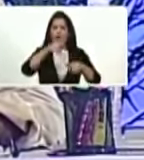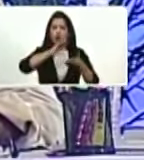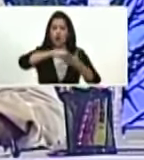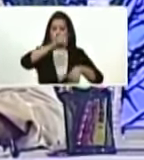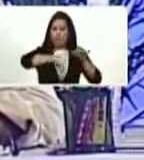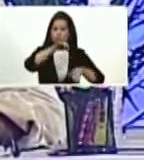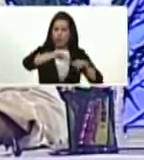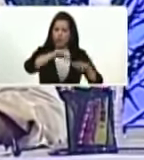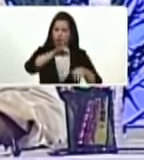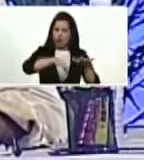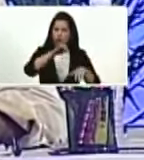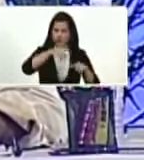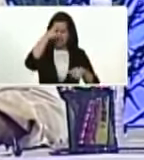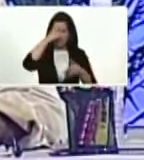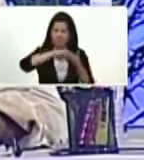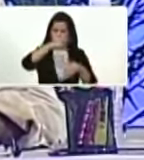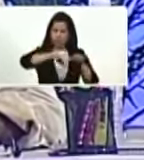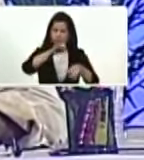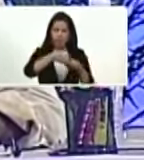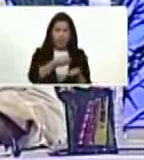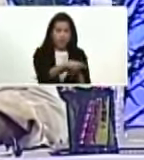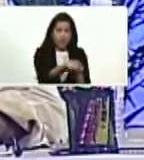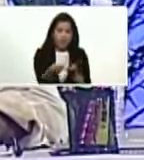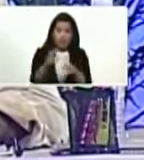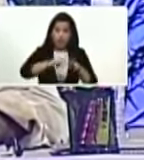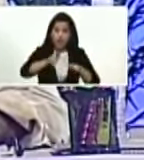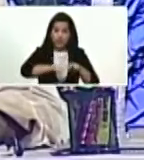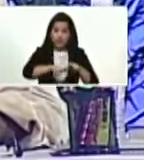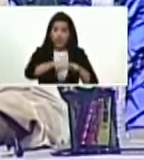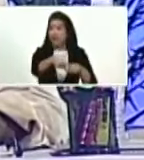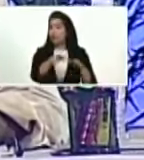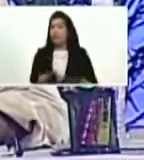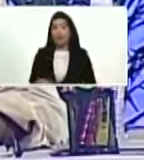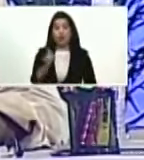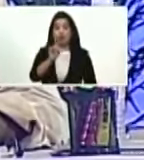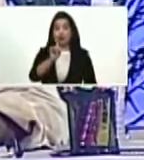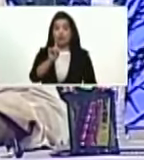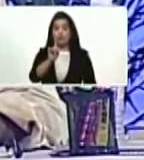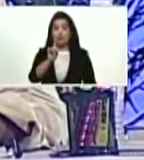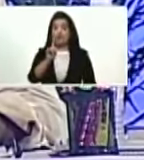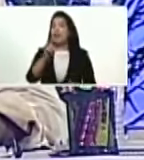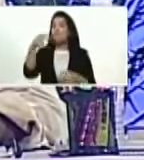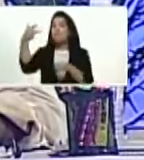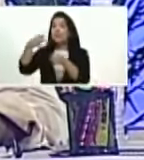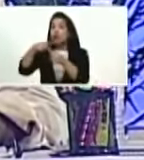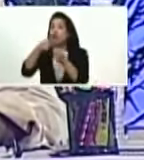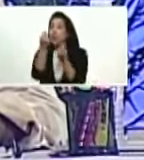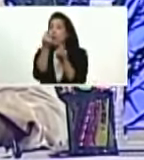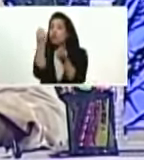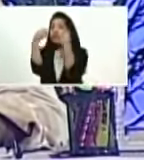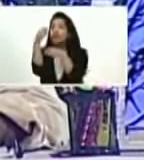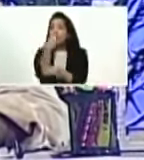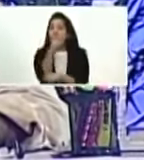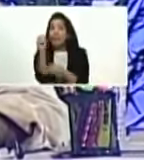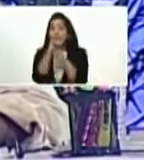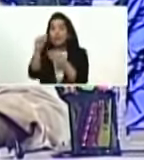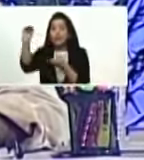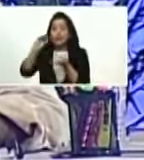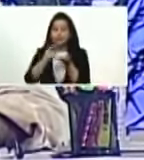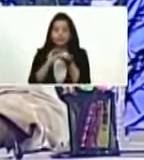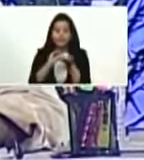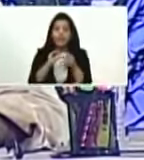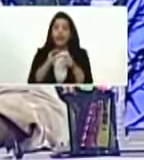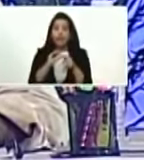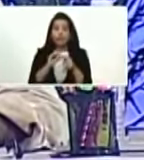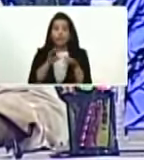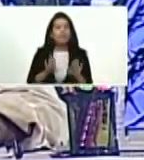entregándolas a nuestros niños. No se ha parado con petróleo a 20. El plan de las canaimas para nuestros niños ni se va a